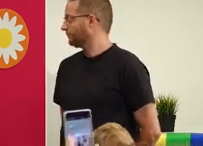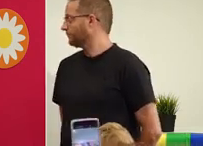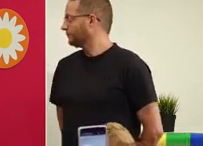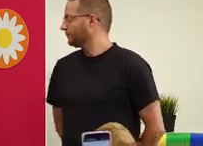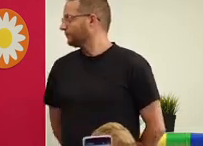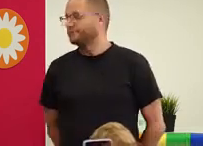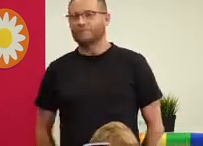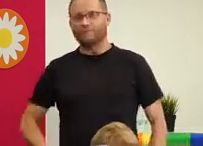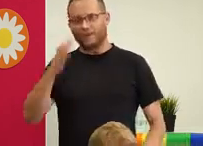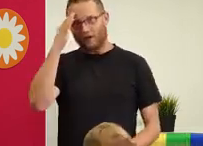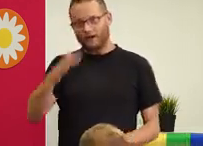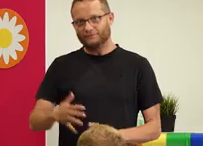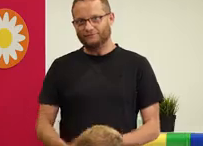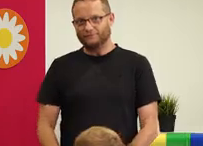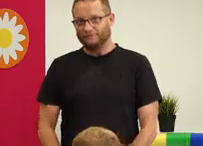hola,